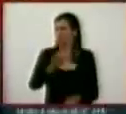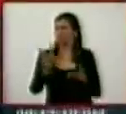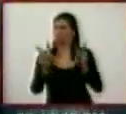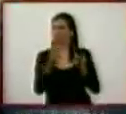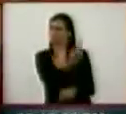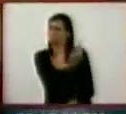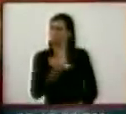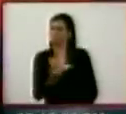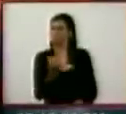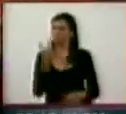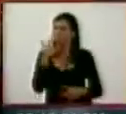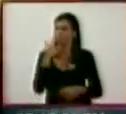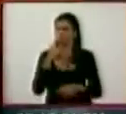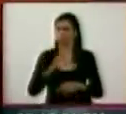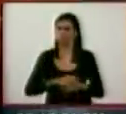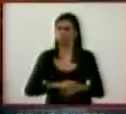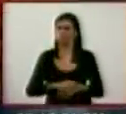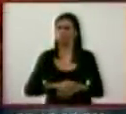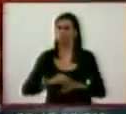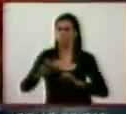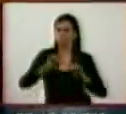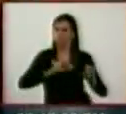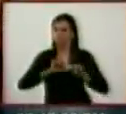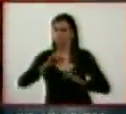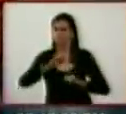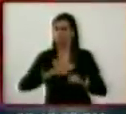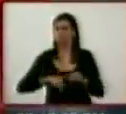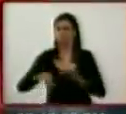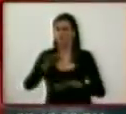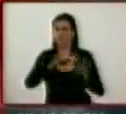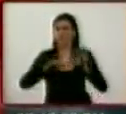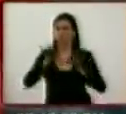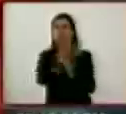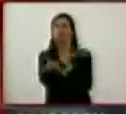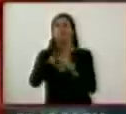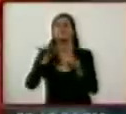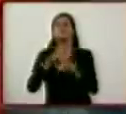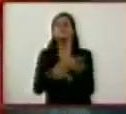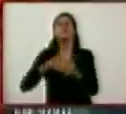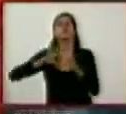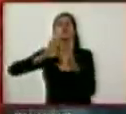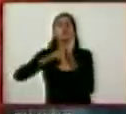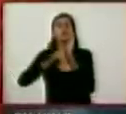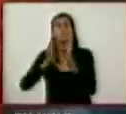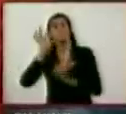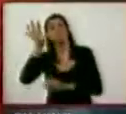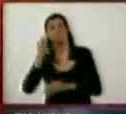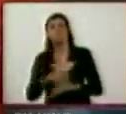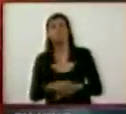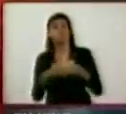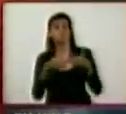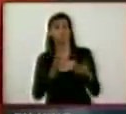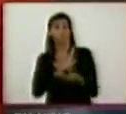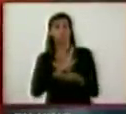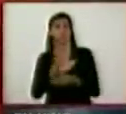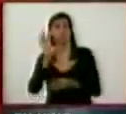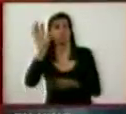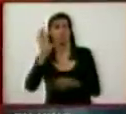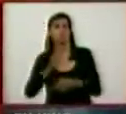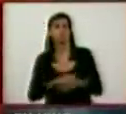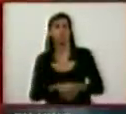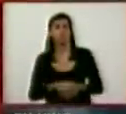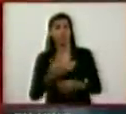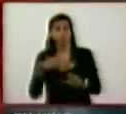que está moviendo para perforar el sistema SICAT y robar a la República. Pues esos son dólares de la República. Estaban cobrándole a la